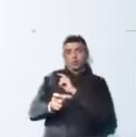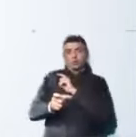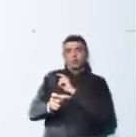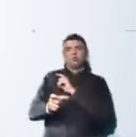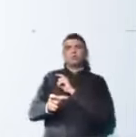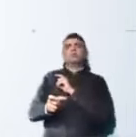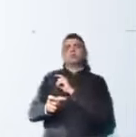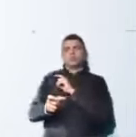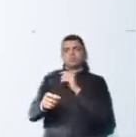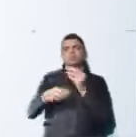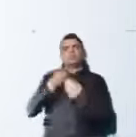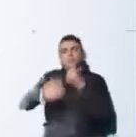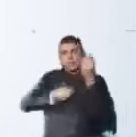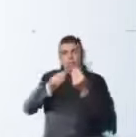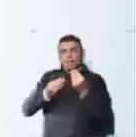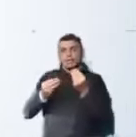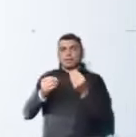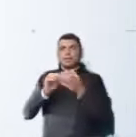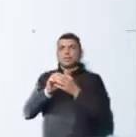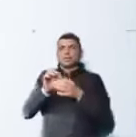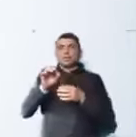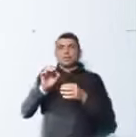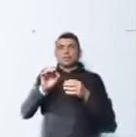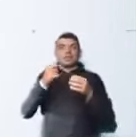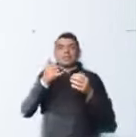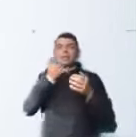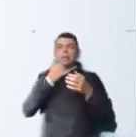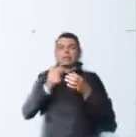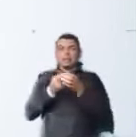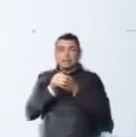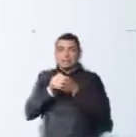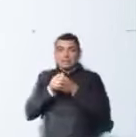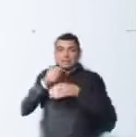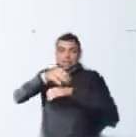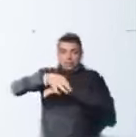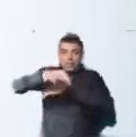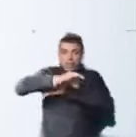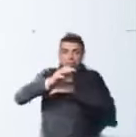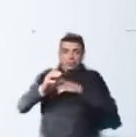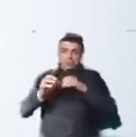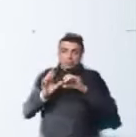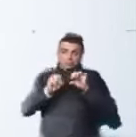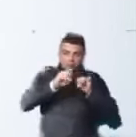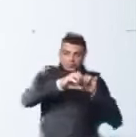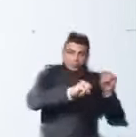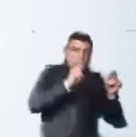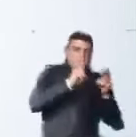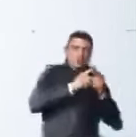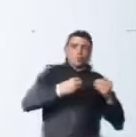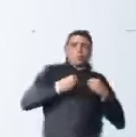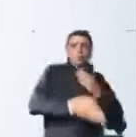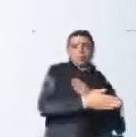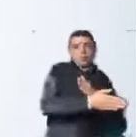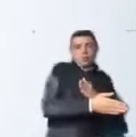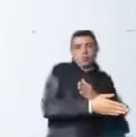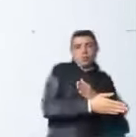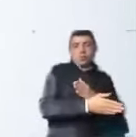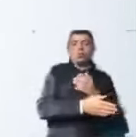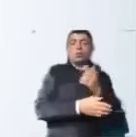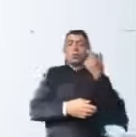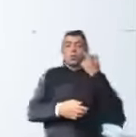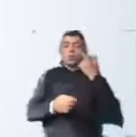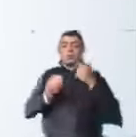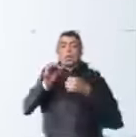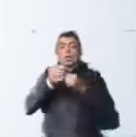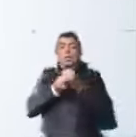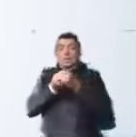sus células para poder sobrevivir y replicarse. Y algo importante quiero compartirles es que una vez el virus dentro de las células, el sistema